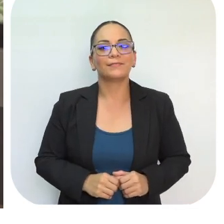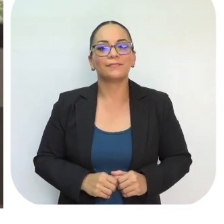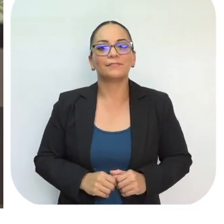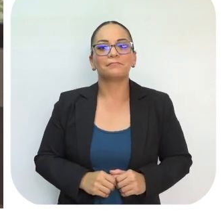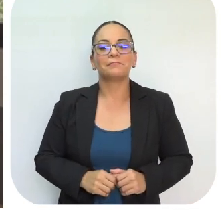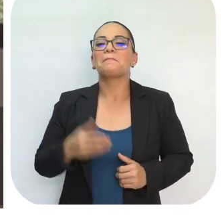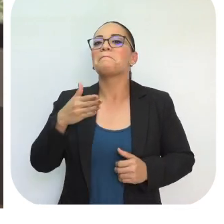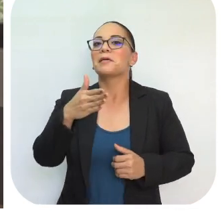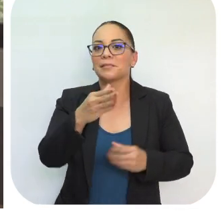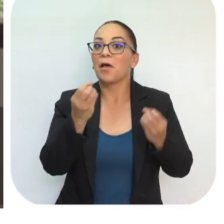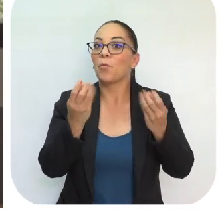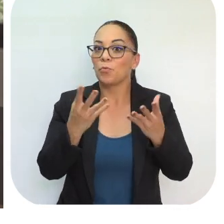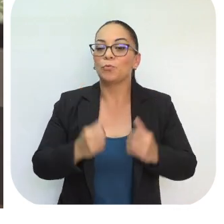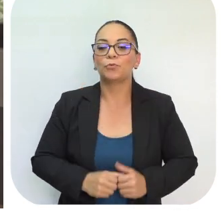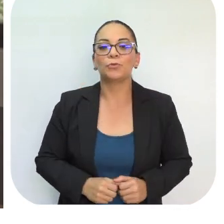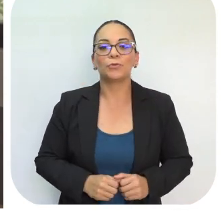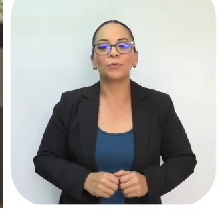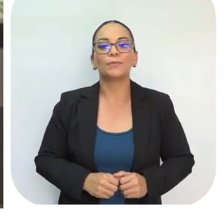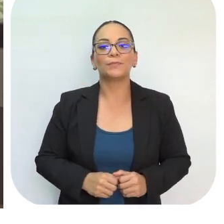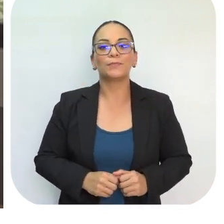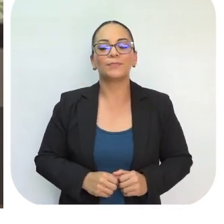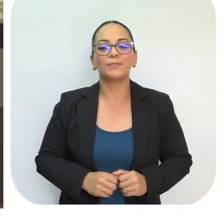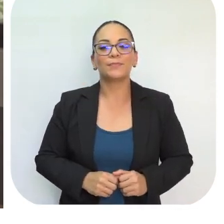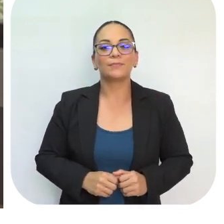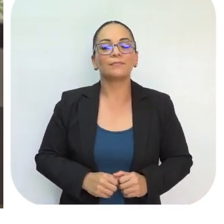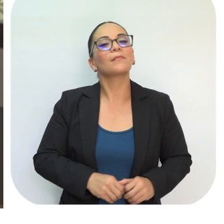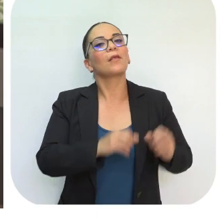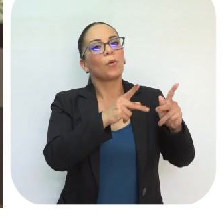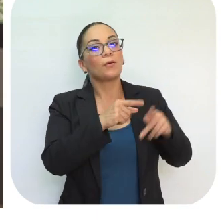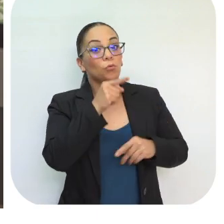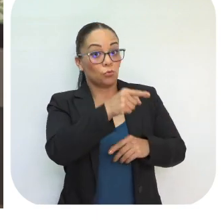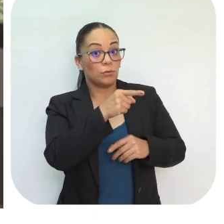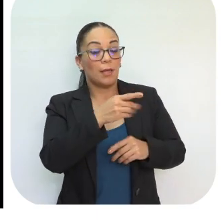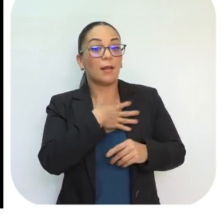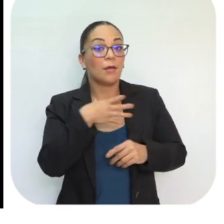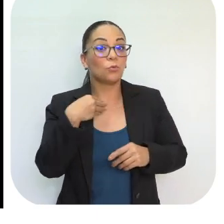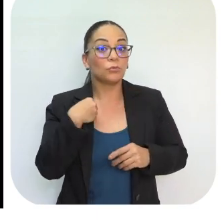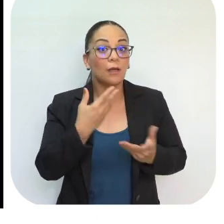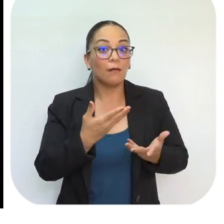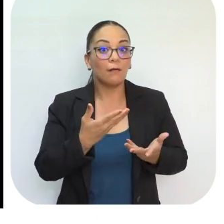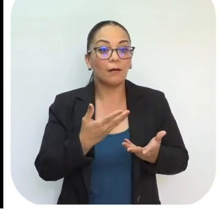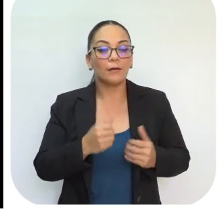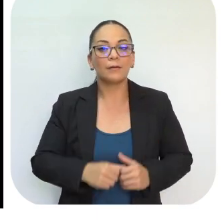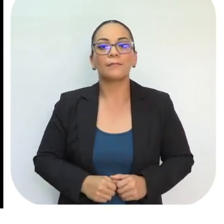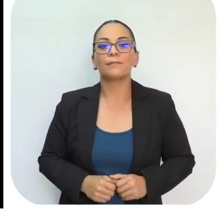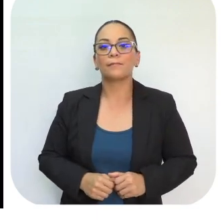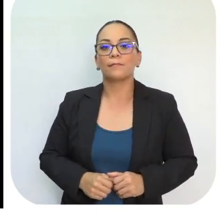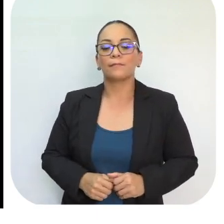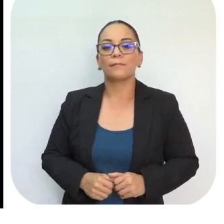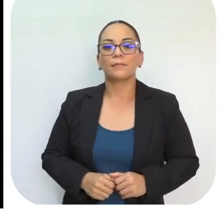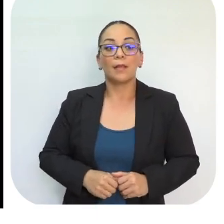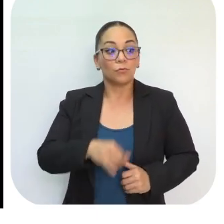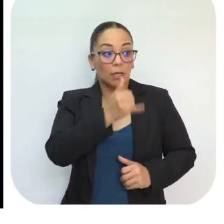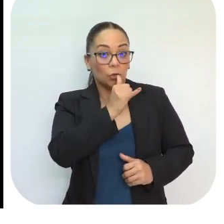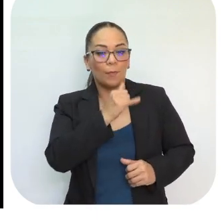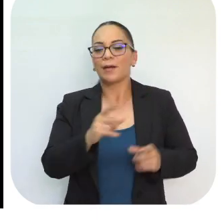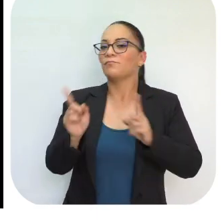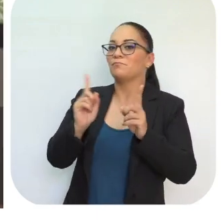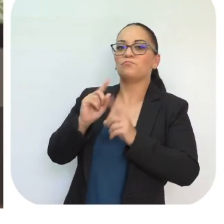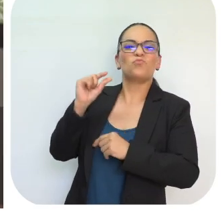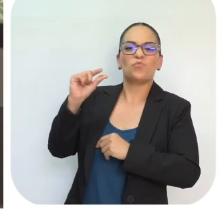Pescado bastante. ¿Qué? ¿Y le gustaba? Muy poco, pero...